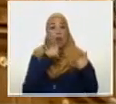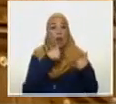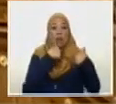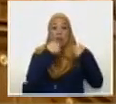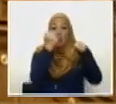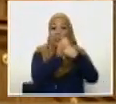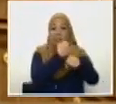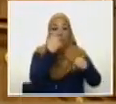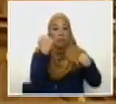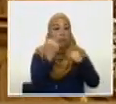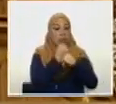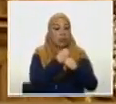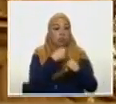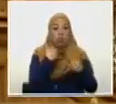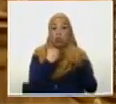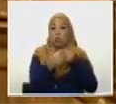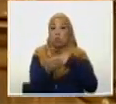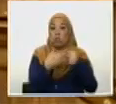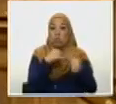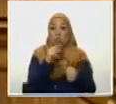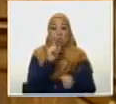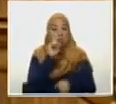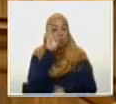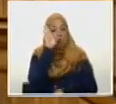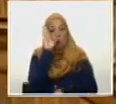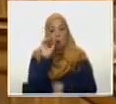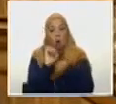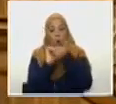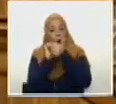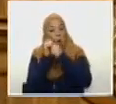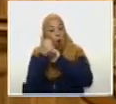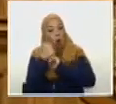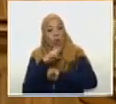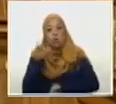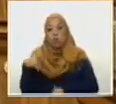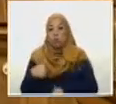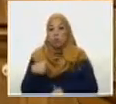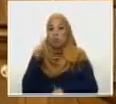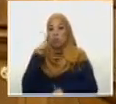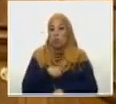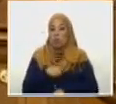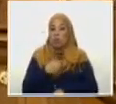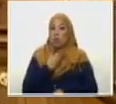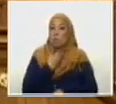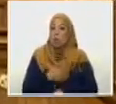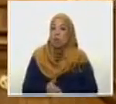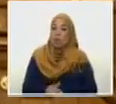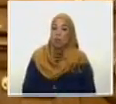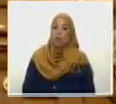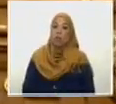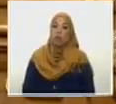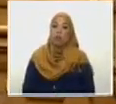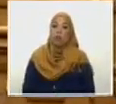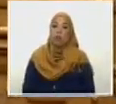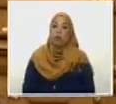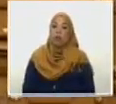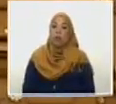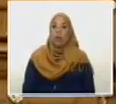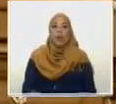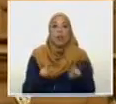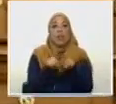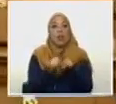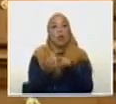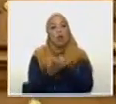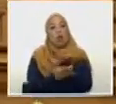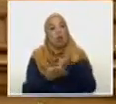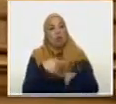El imperio no duerme. Pero a veces nosotros pudiéramos perdernos en el bosque que ellos están